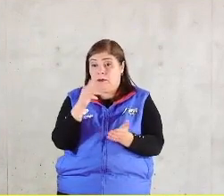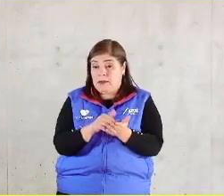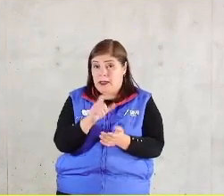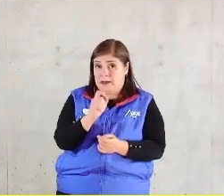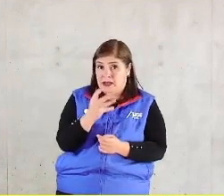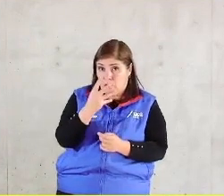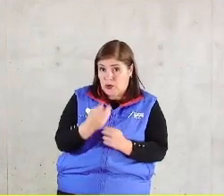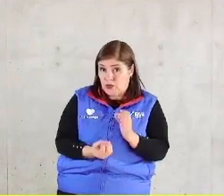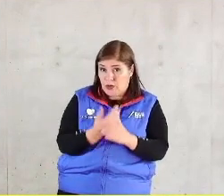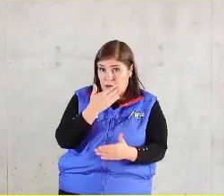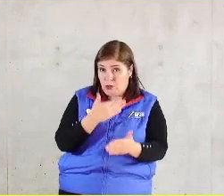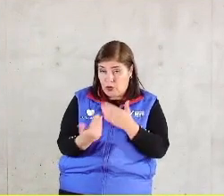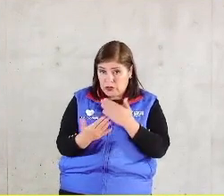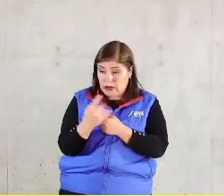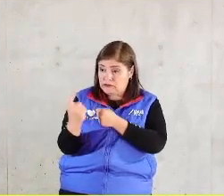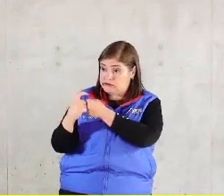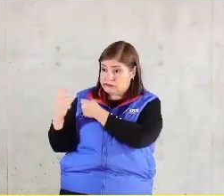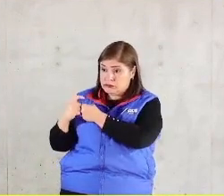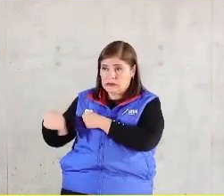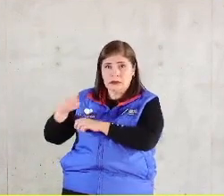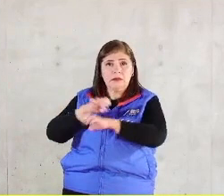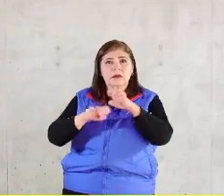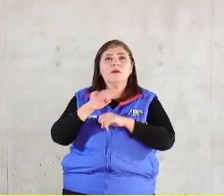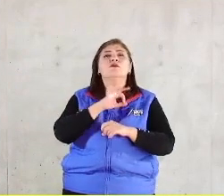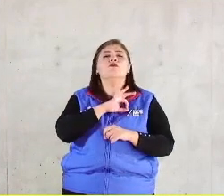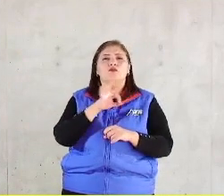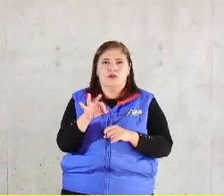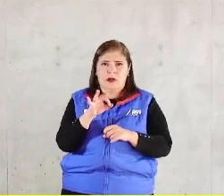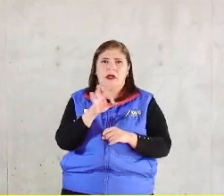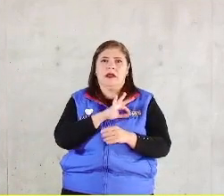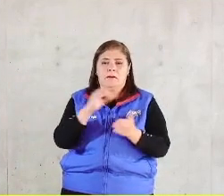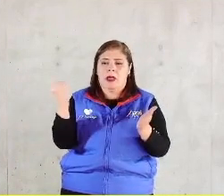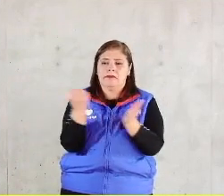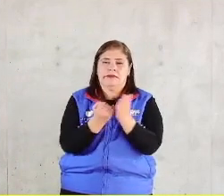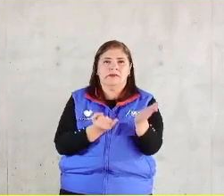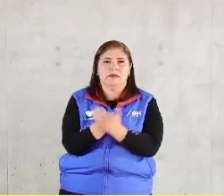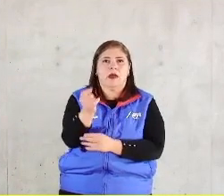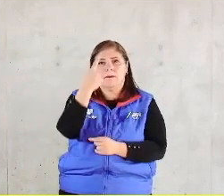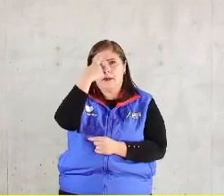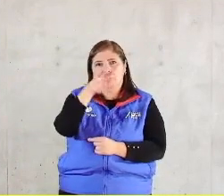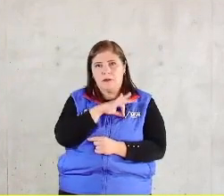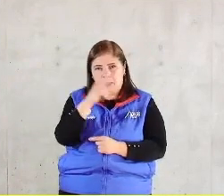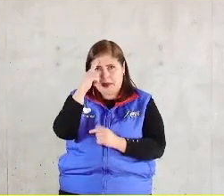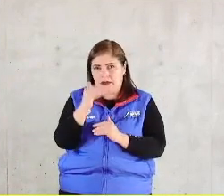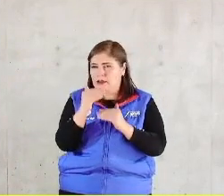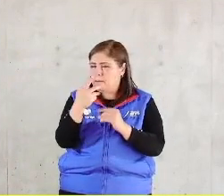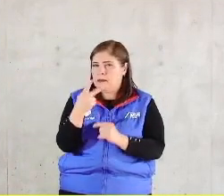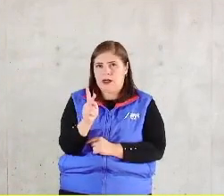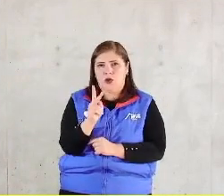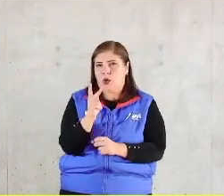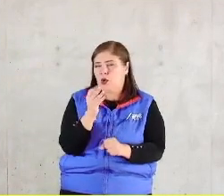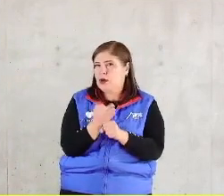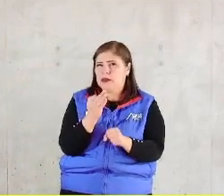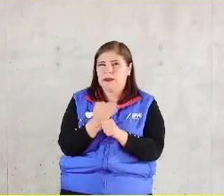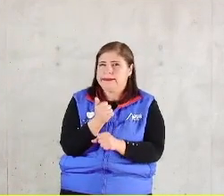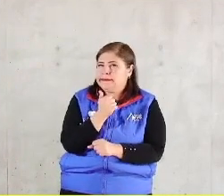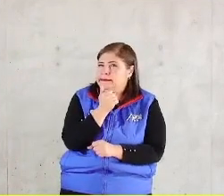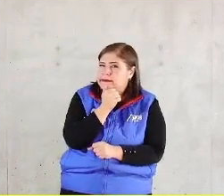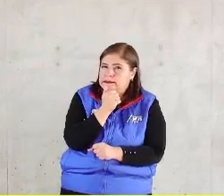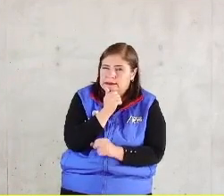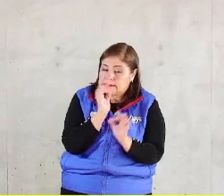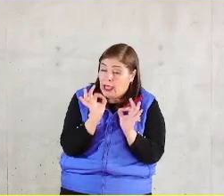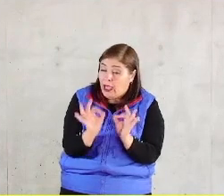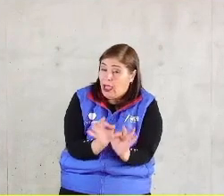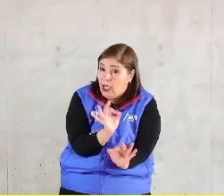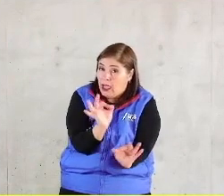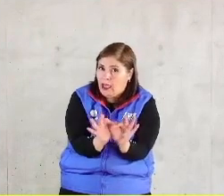modelo y que hayan sido adoptados, podemos pasar a un nivel de acreditación a través de madurez, pero todavía no, de alguna manera, todavía no estamos